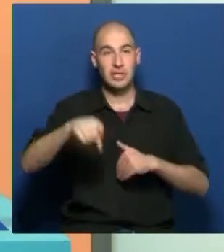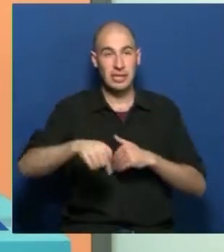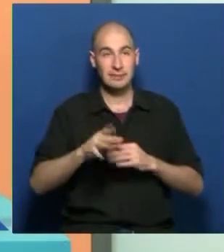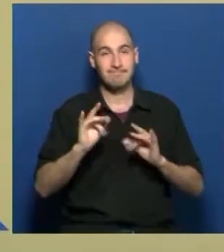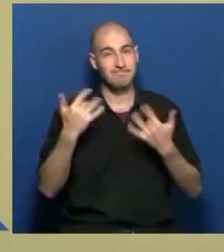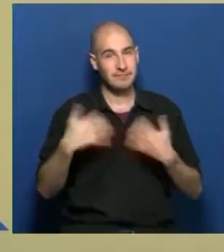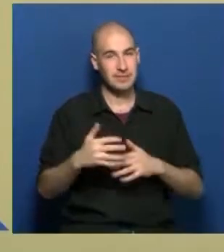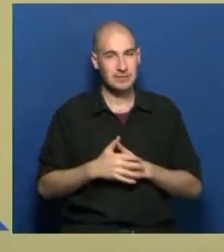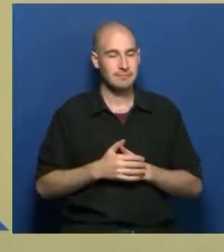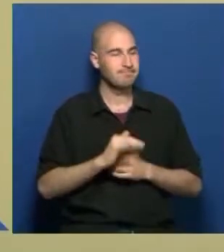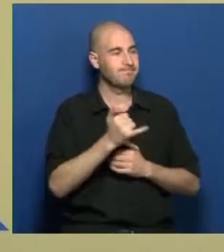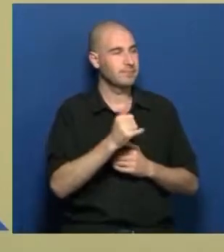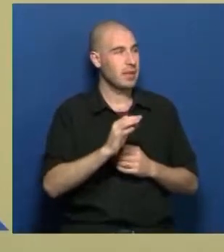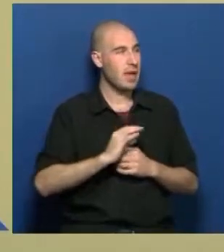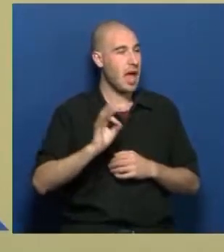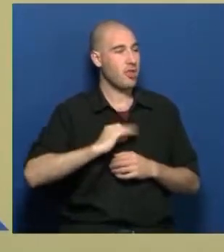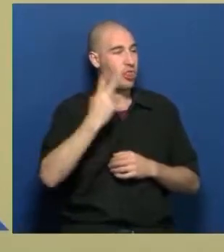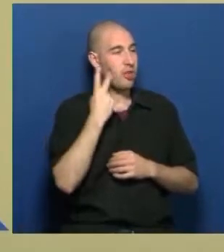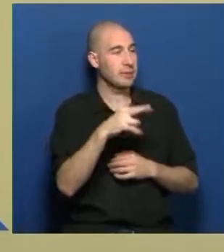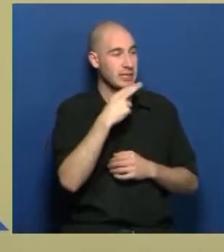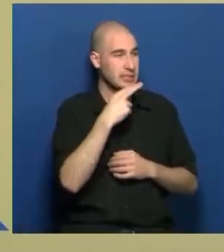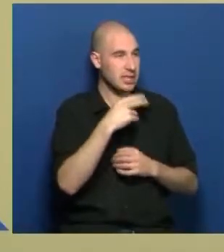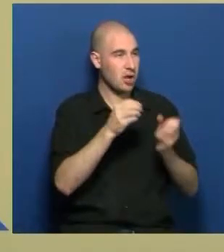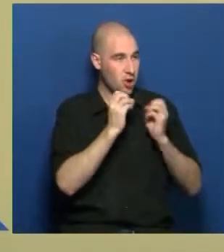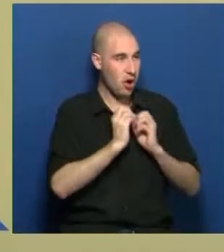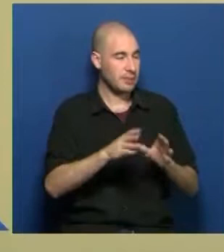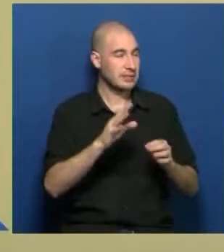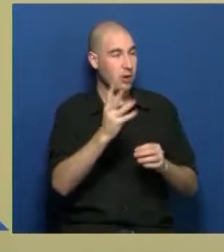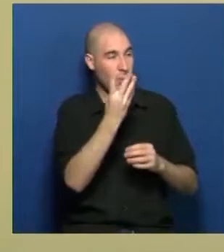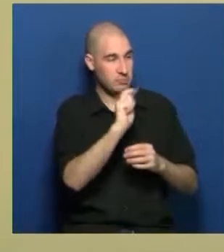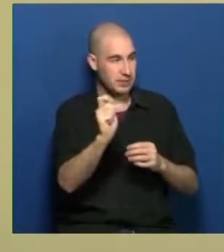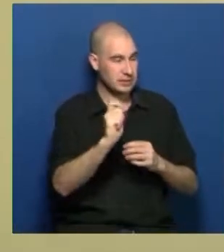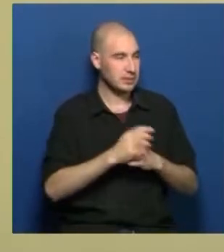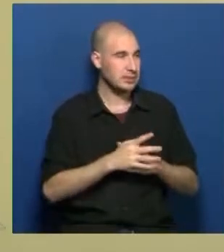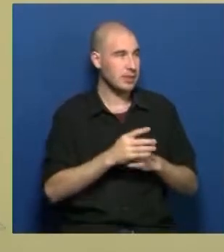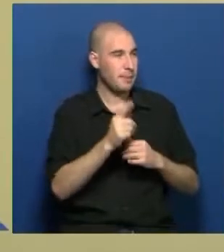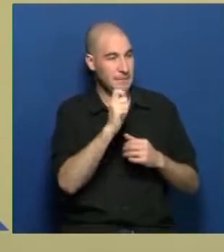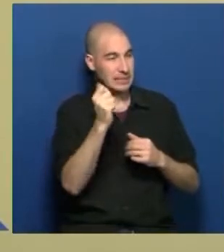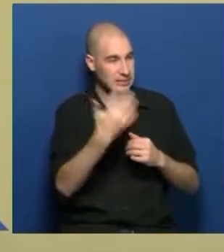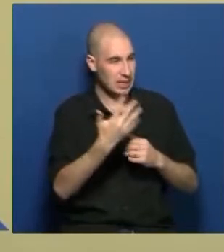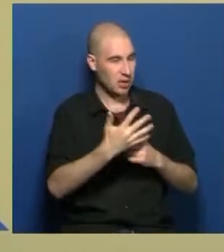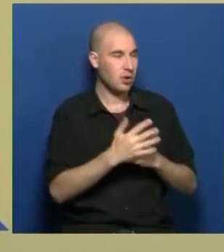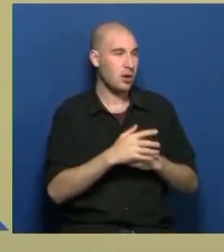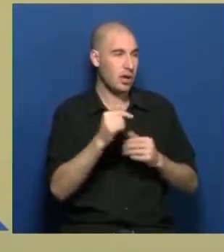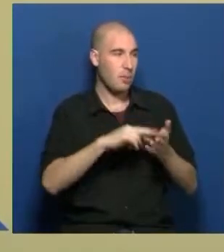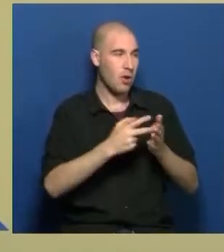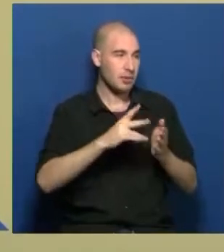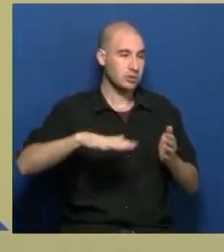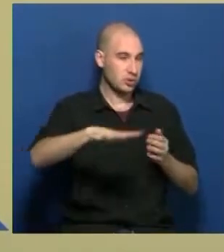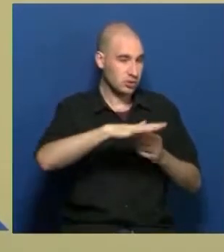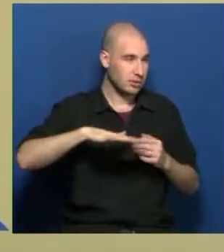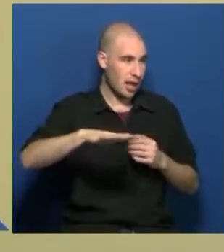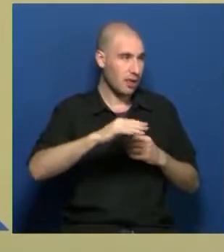Es complejo. Sí, teniendo un año 2017 arrancado ya con 4 meses, ya entrando el mes 5, con una conflictividad